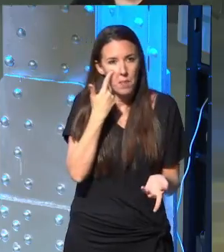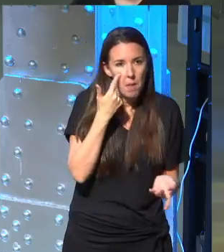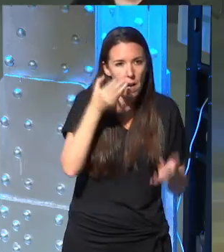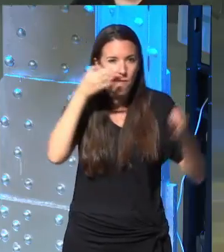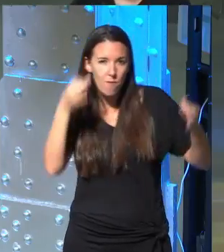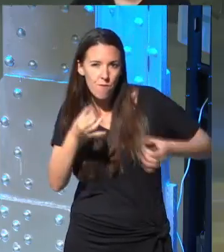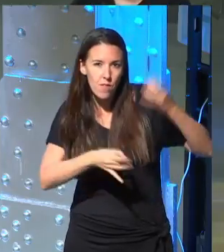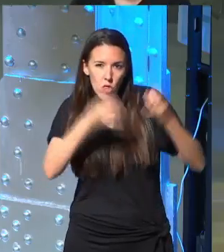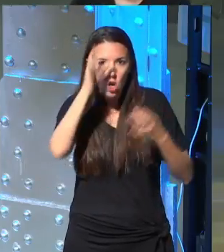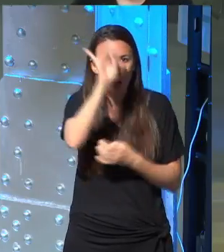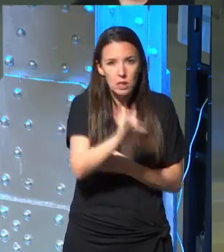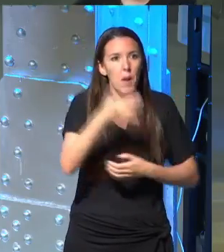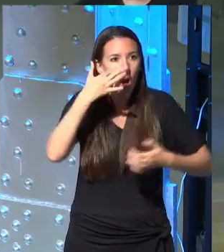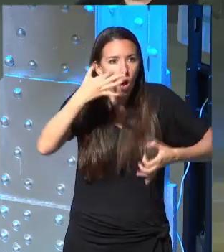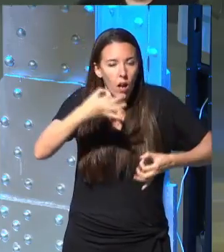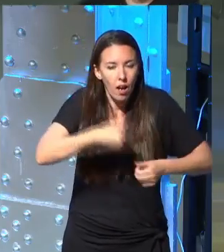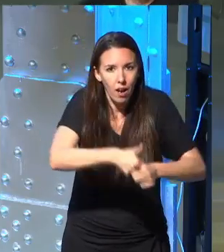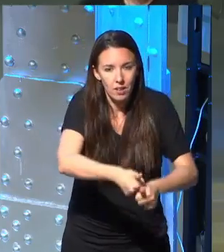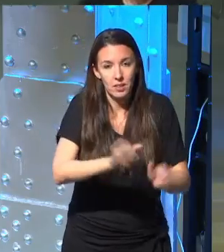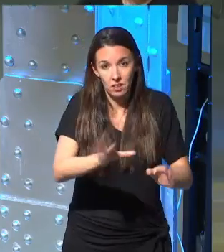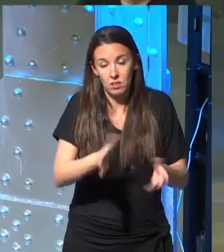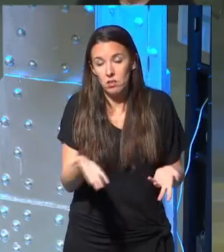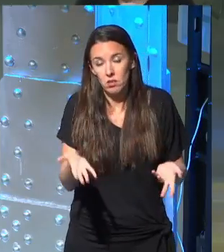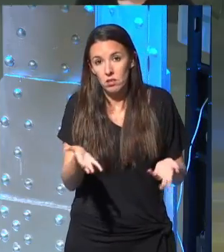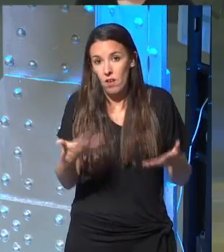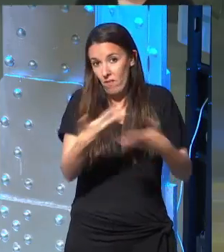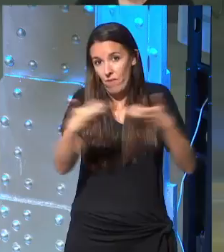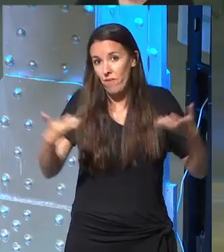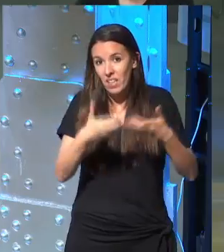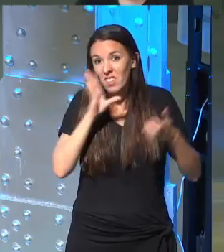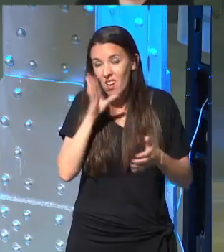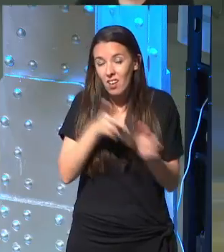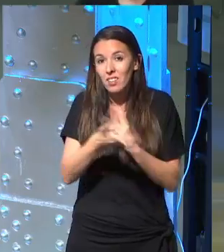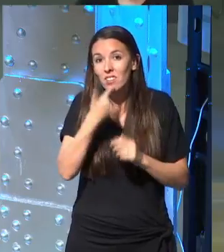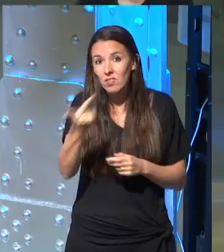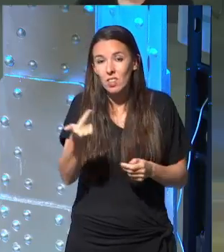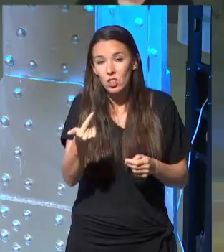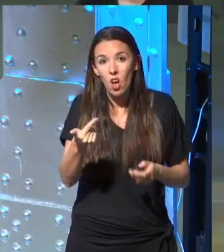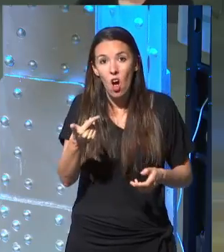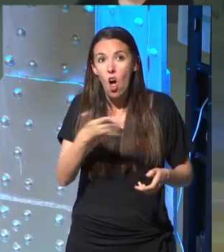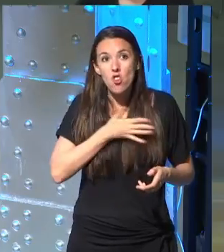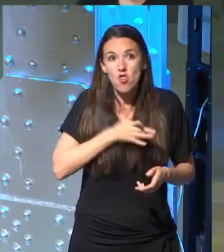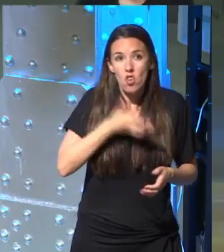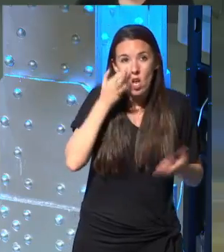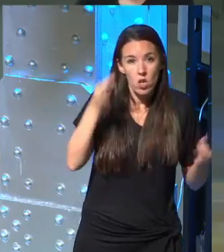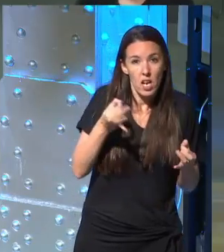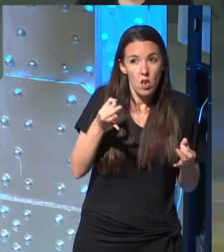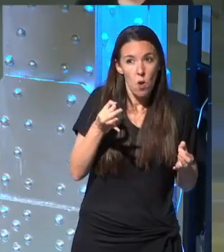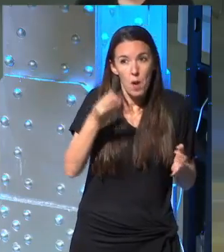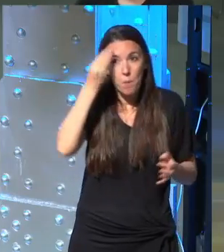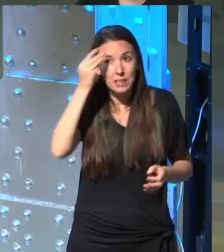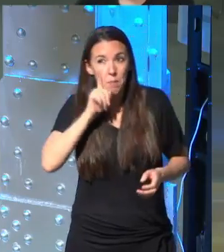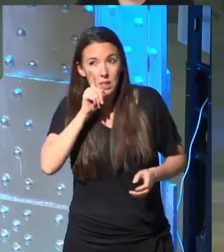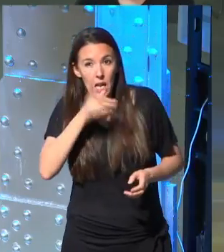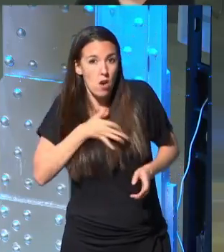una ficción, pero me lo voy a creer. Vamos, la frase esta, ¿no?, que he puesto antes, de no me lo quiero creer, pero tampoco quiero